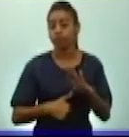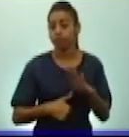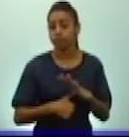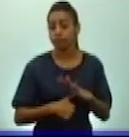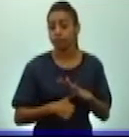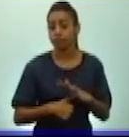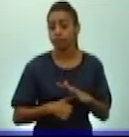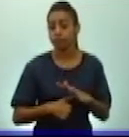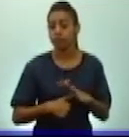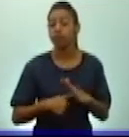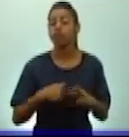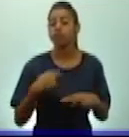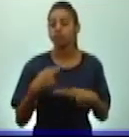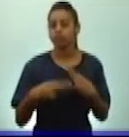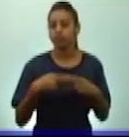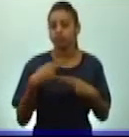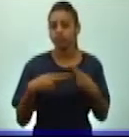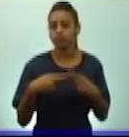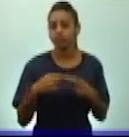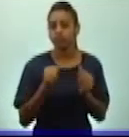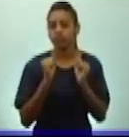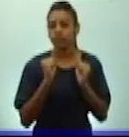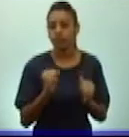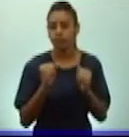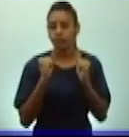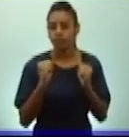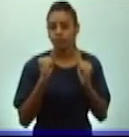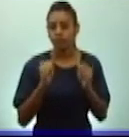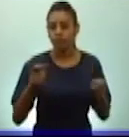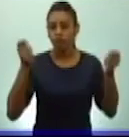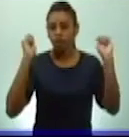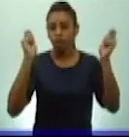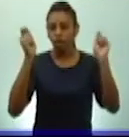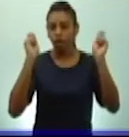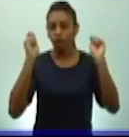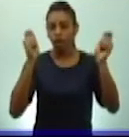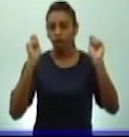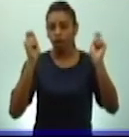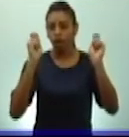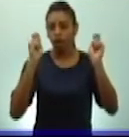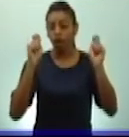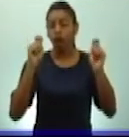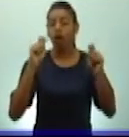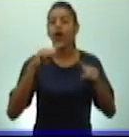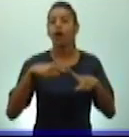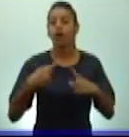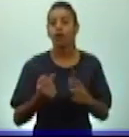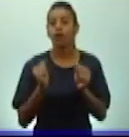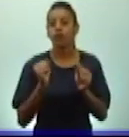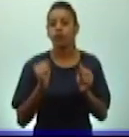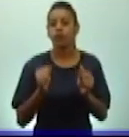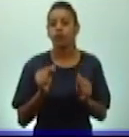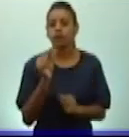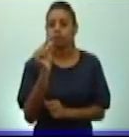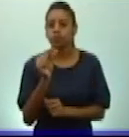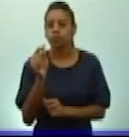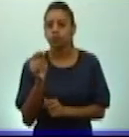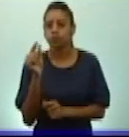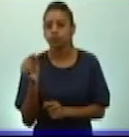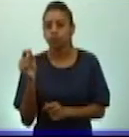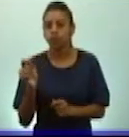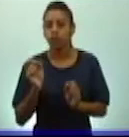quien producto a una fuerte oleada y una fuerte presión de las masas